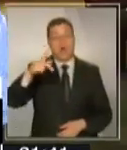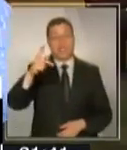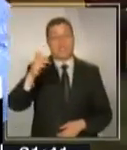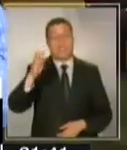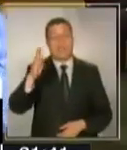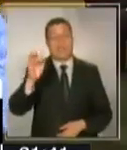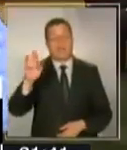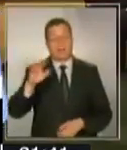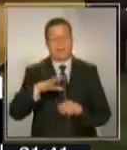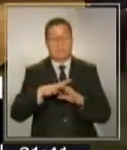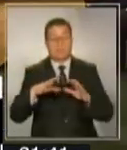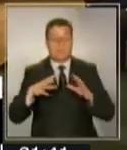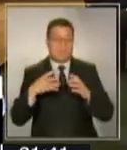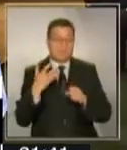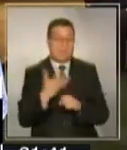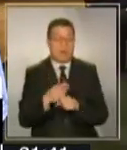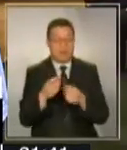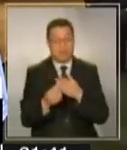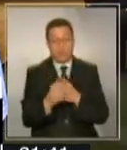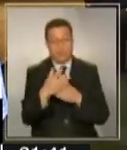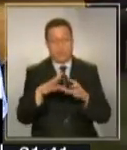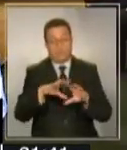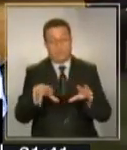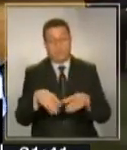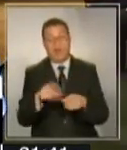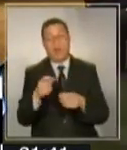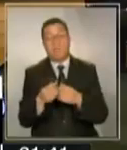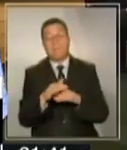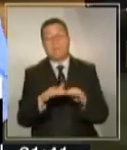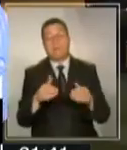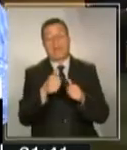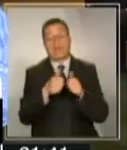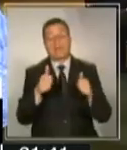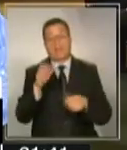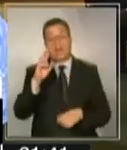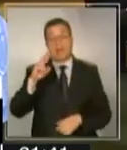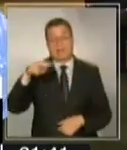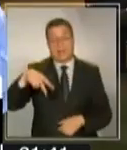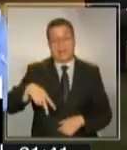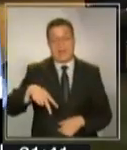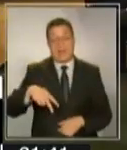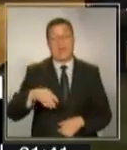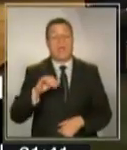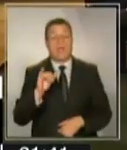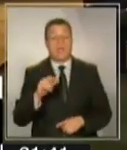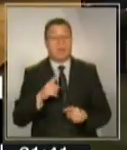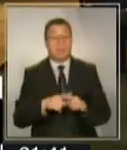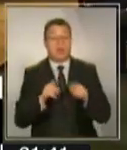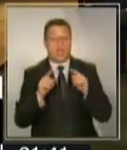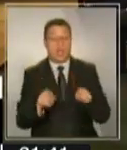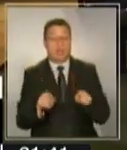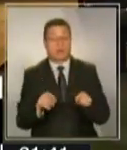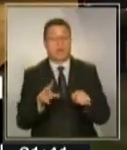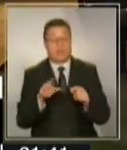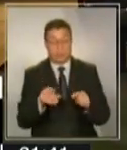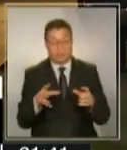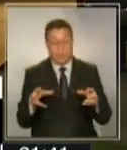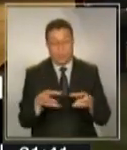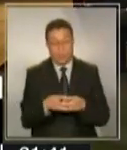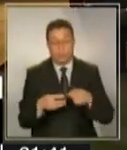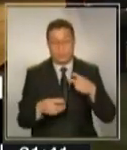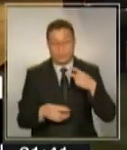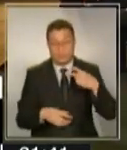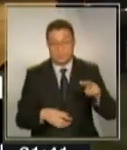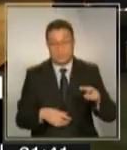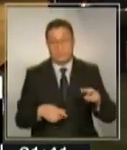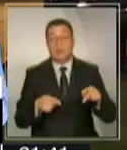claramente mayoritario en el nuevo esquema de la mesa directiva de Renovación Nacional y por lo tanto es el su sector el que